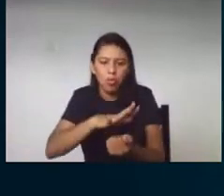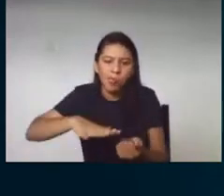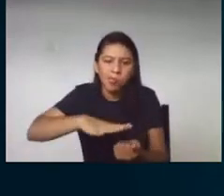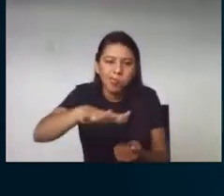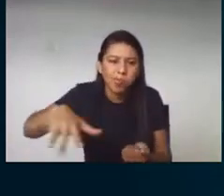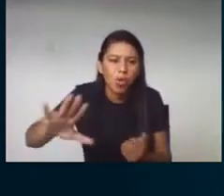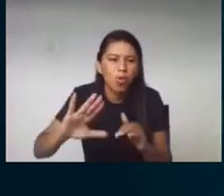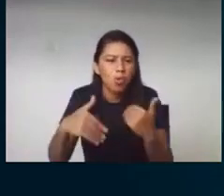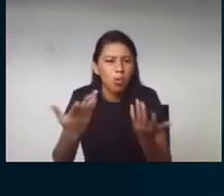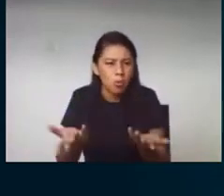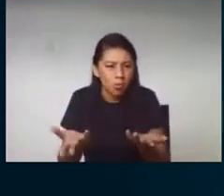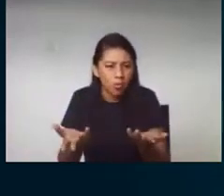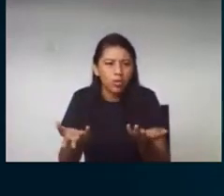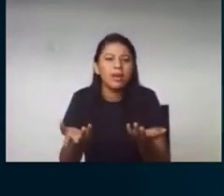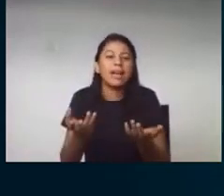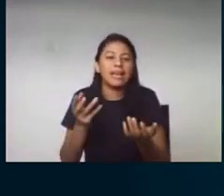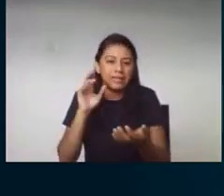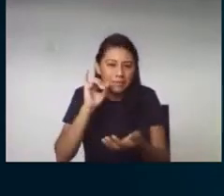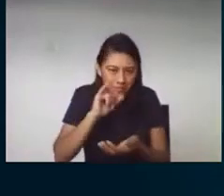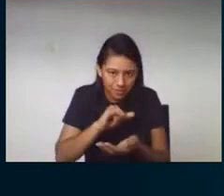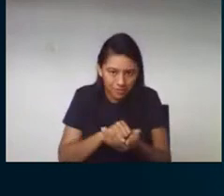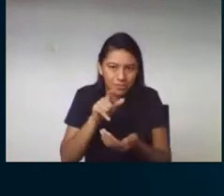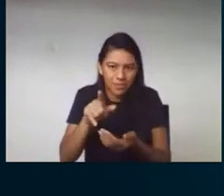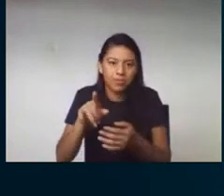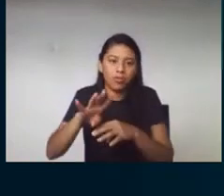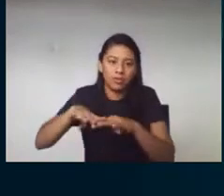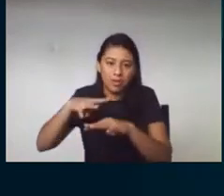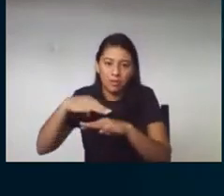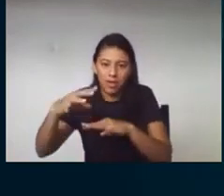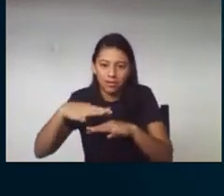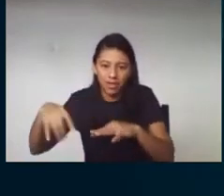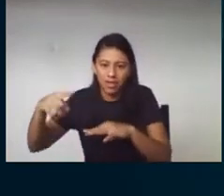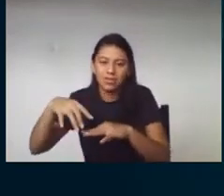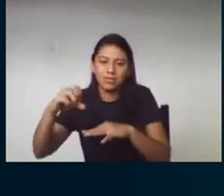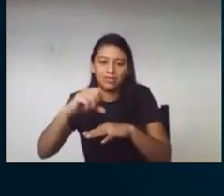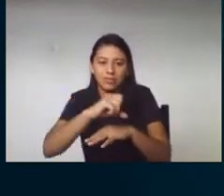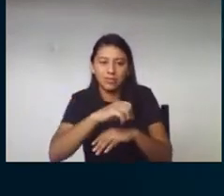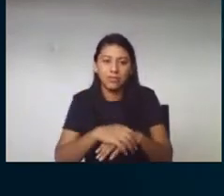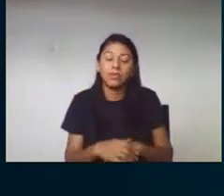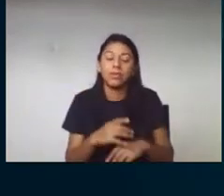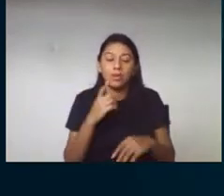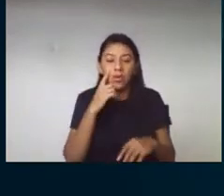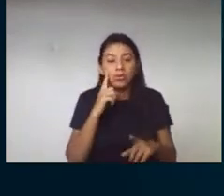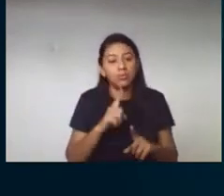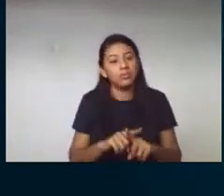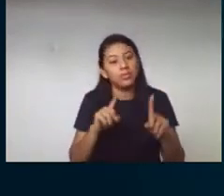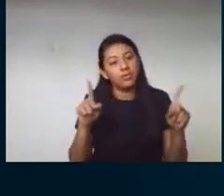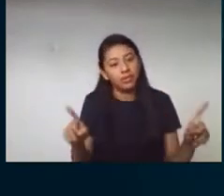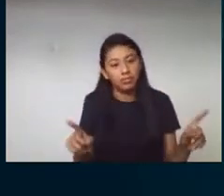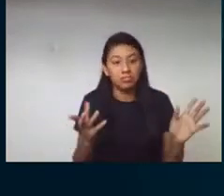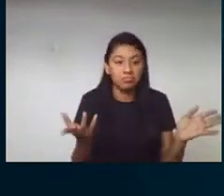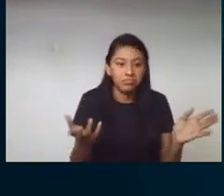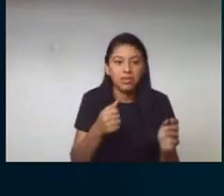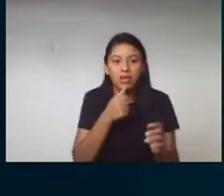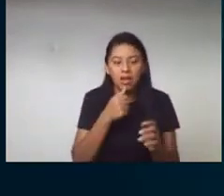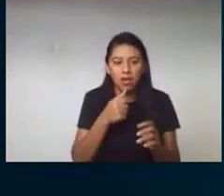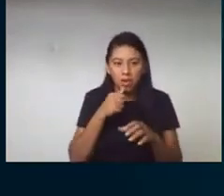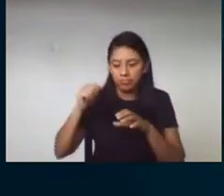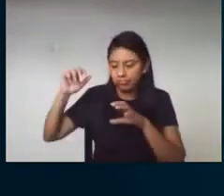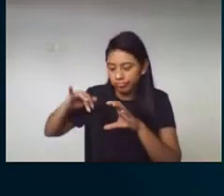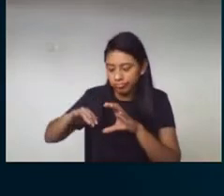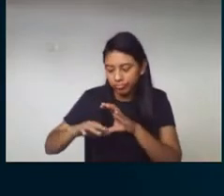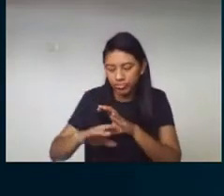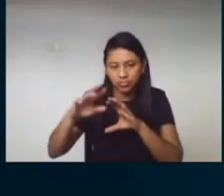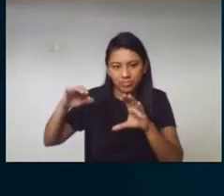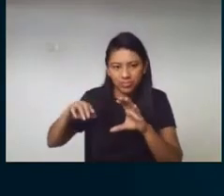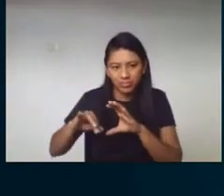funcionamiento del canal. No es lo mismo si uno hace la suposición de que el canal funciona solo con agua a cómo funciona la vida real, que es